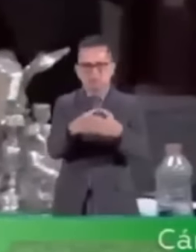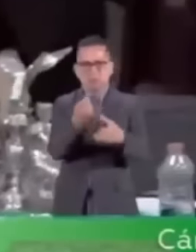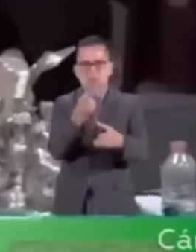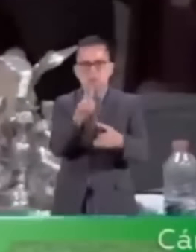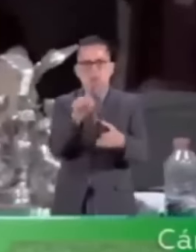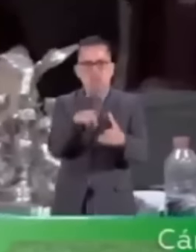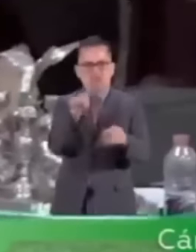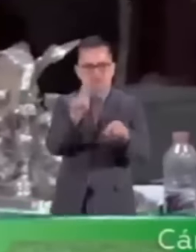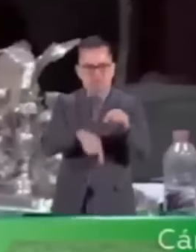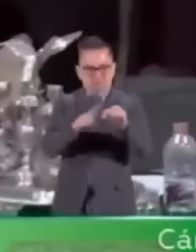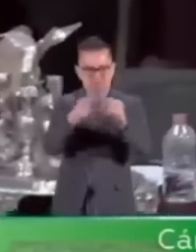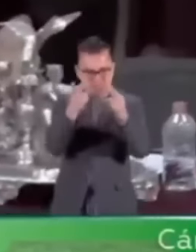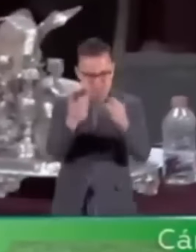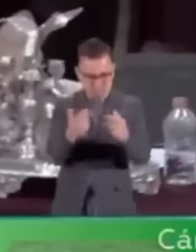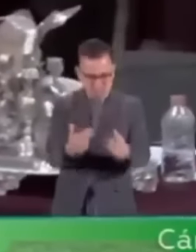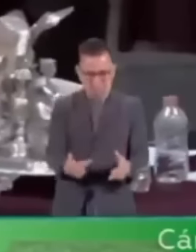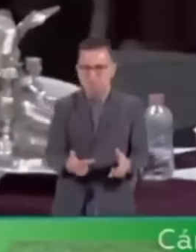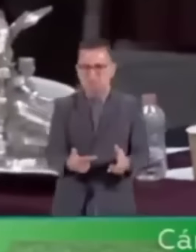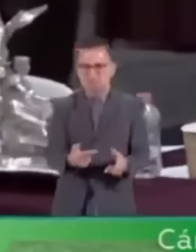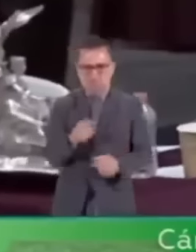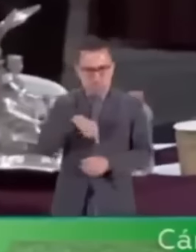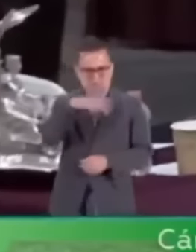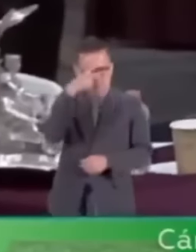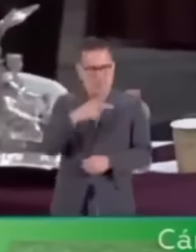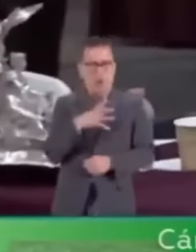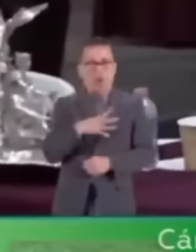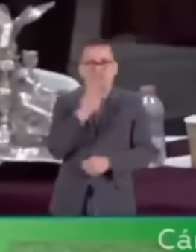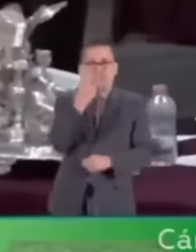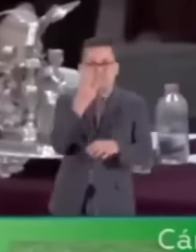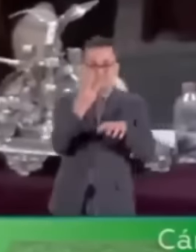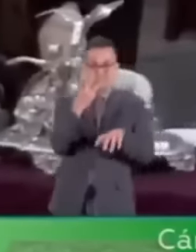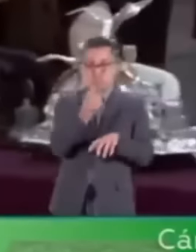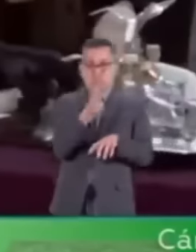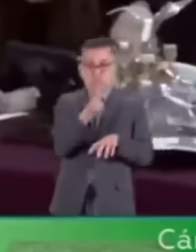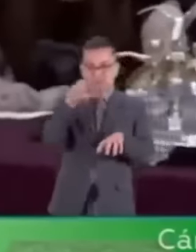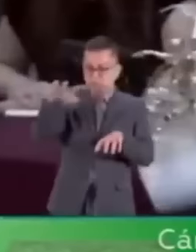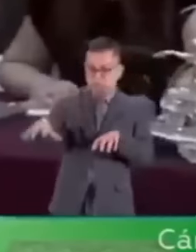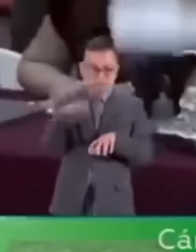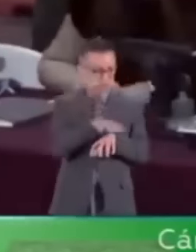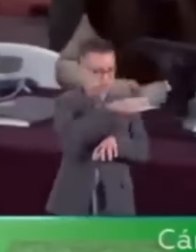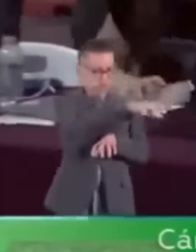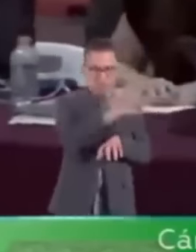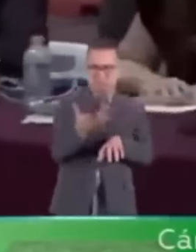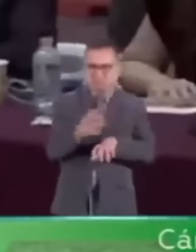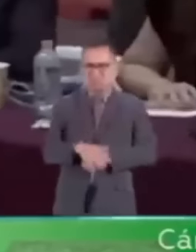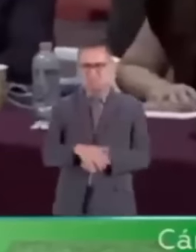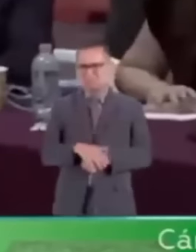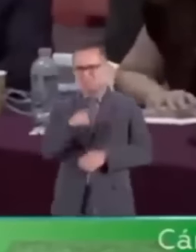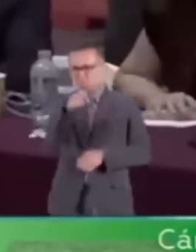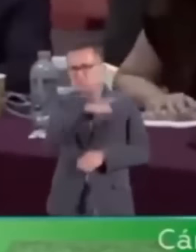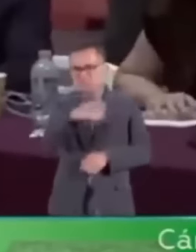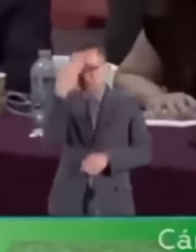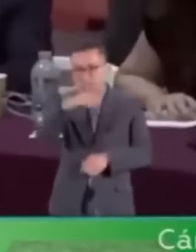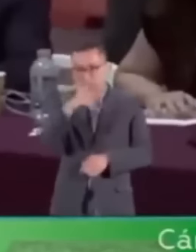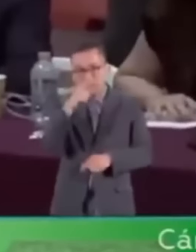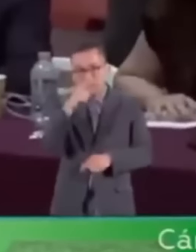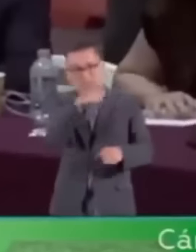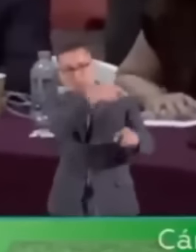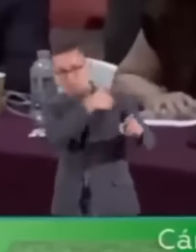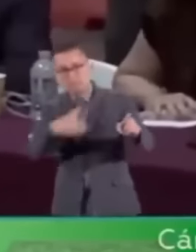Estado mexicano, en donde solo hay tres. ¿Y saben por qué lo quiere destruir este presidente?